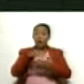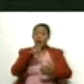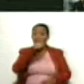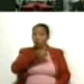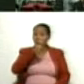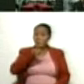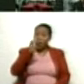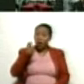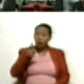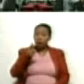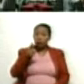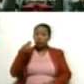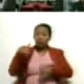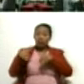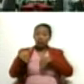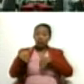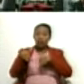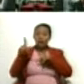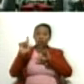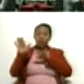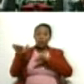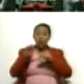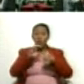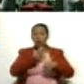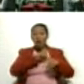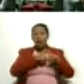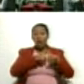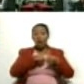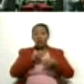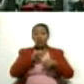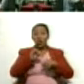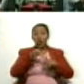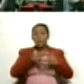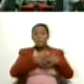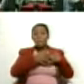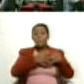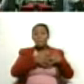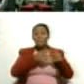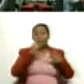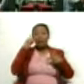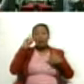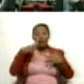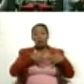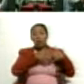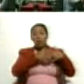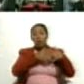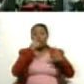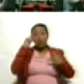ExxonMobil, eso sí tienen problemas, pero no tienen el coraje de presentarse.